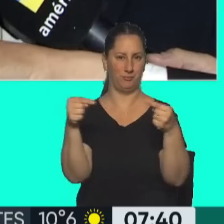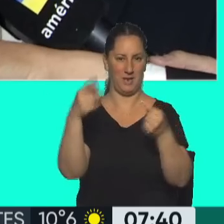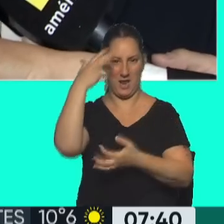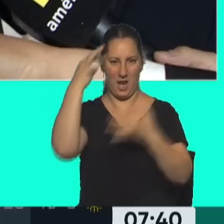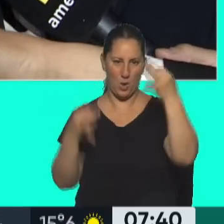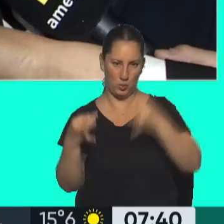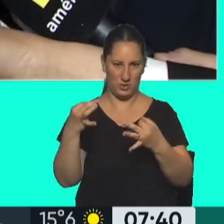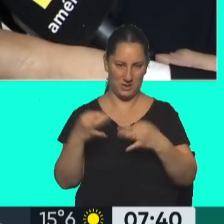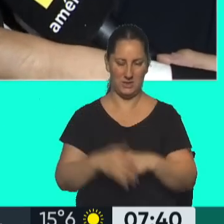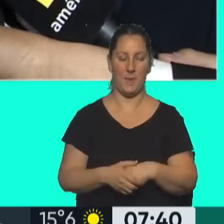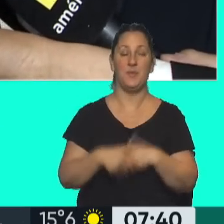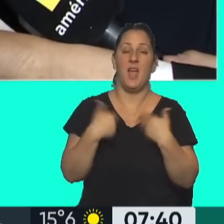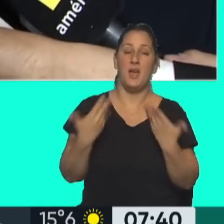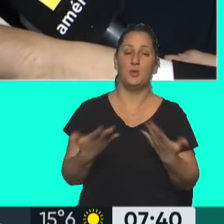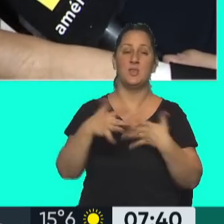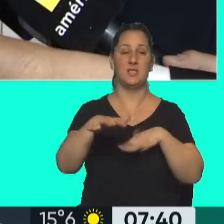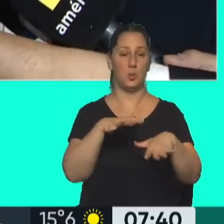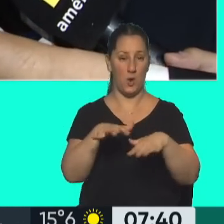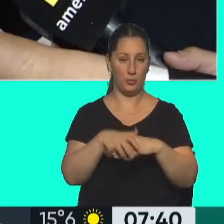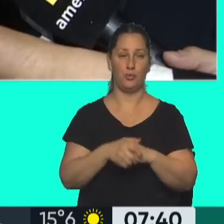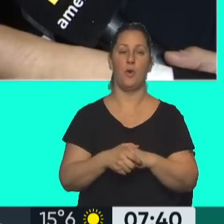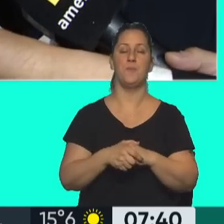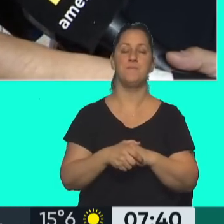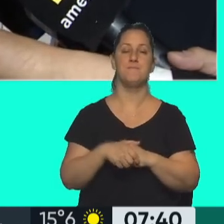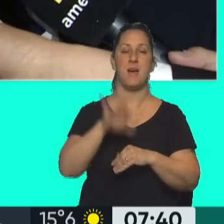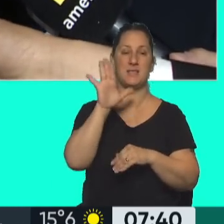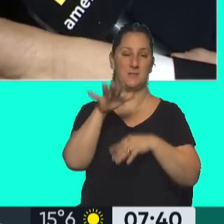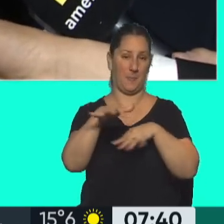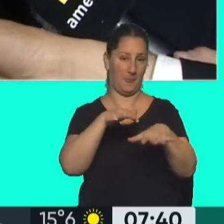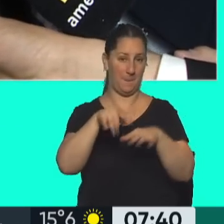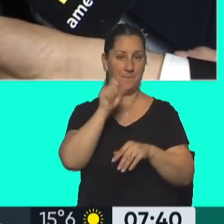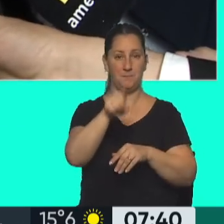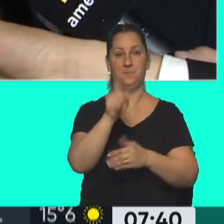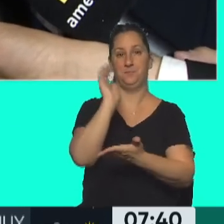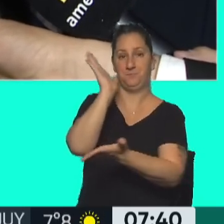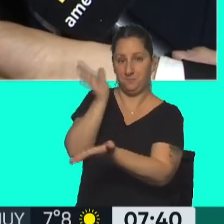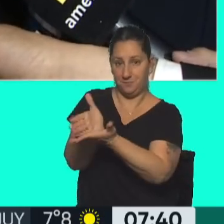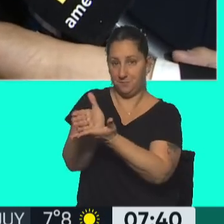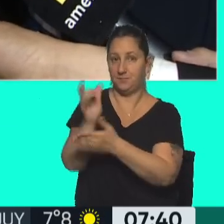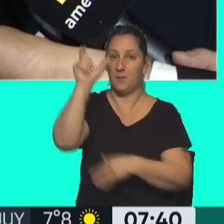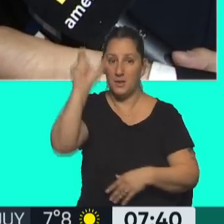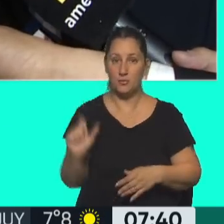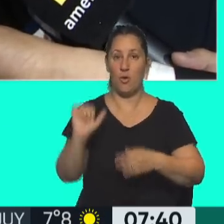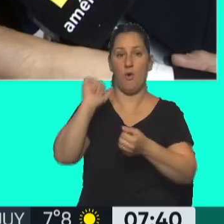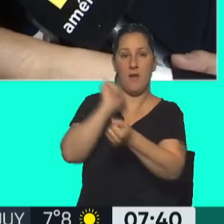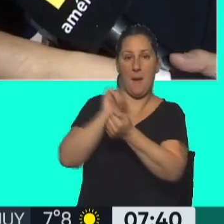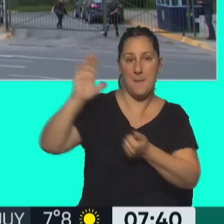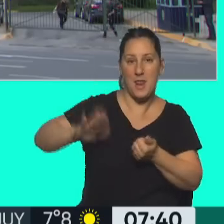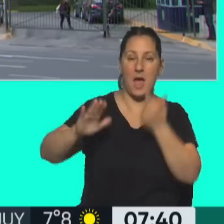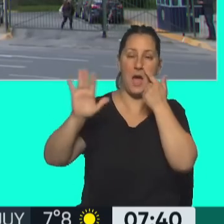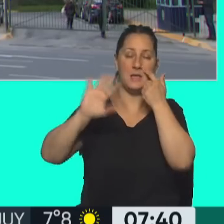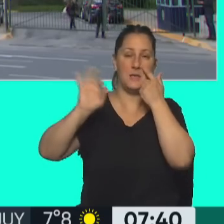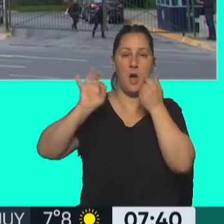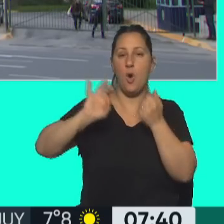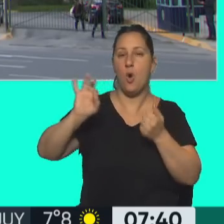judicial. Lo que terminó ocurriendo es que en rigor, en la mayoría de los casos en que se le imputa a una persona el delito de amenaza o